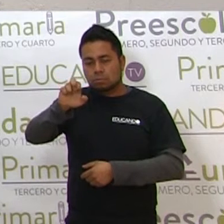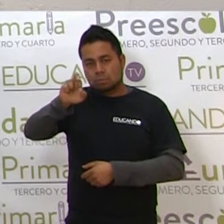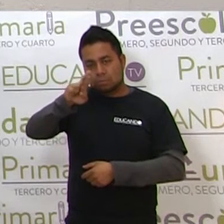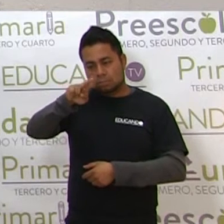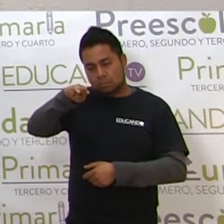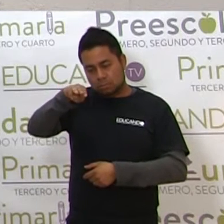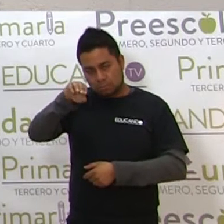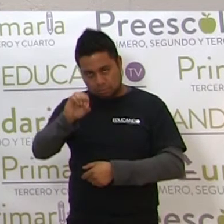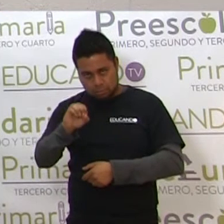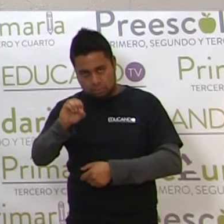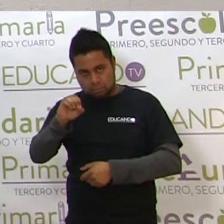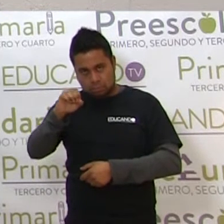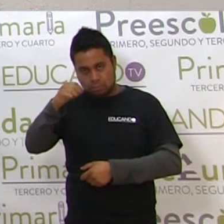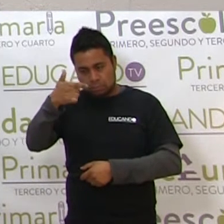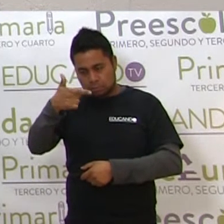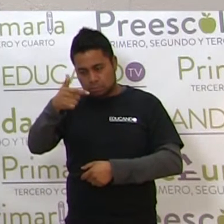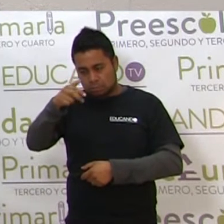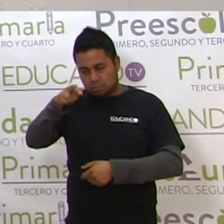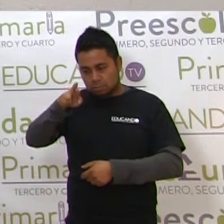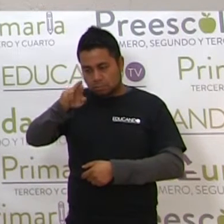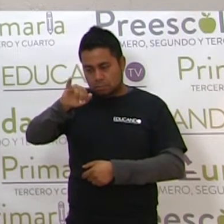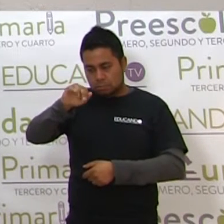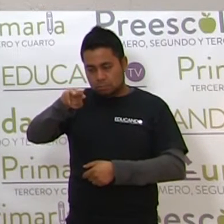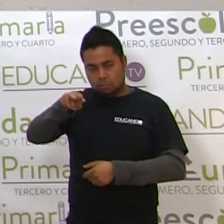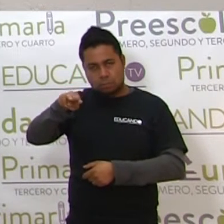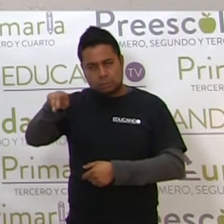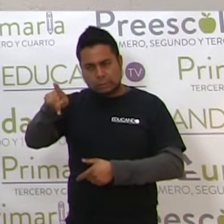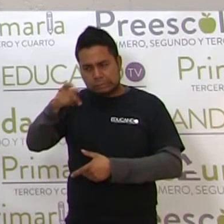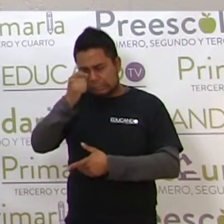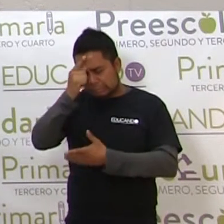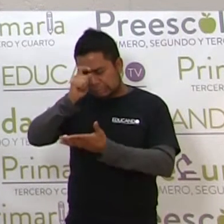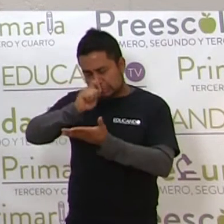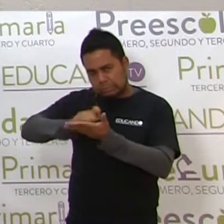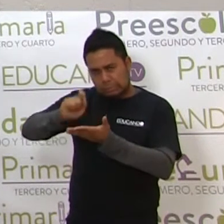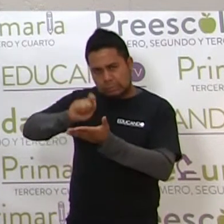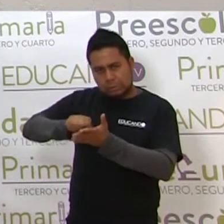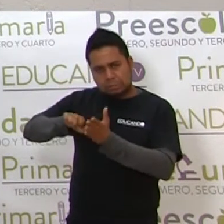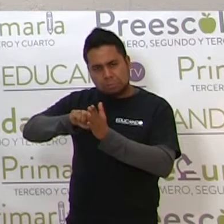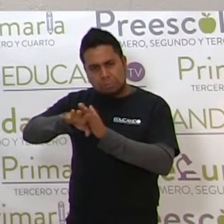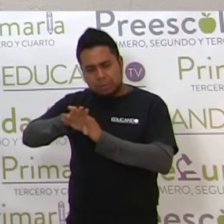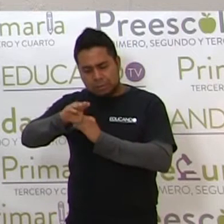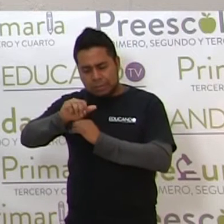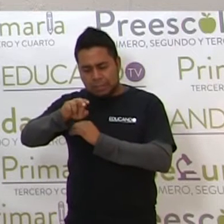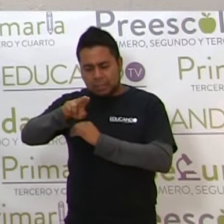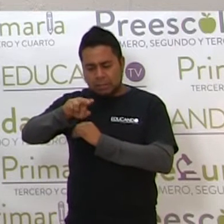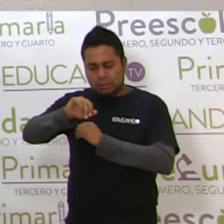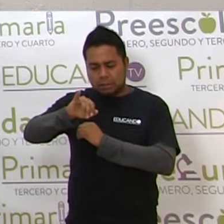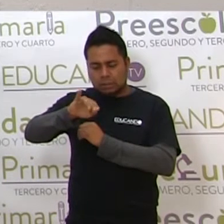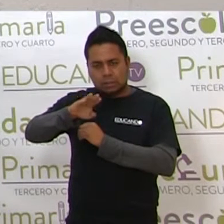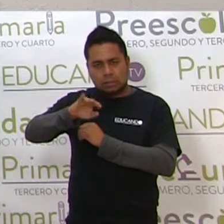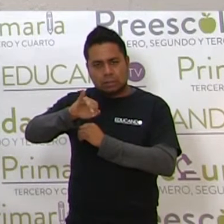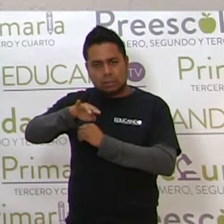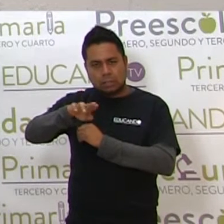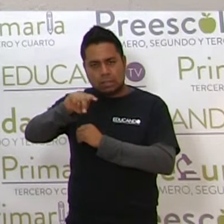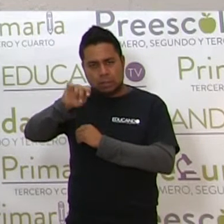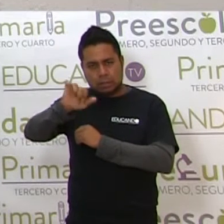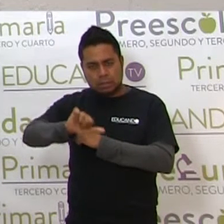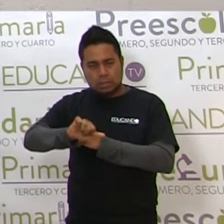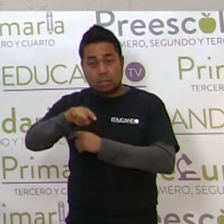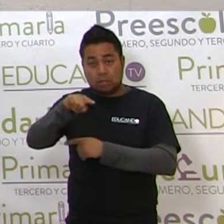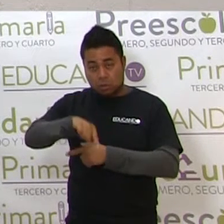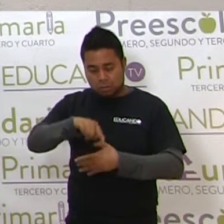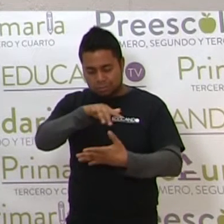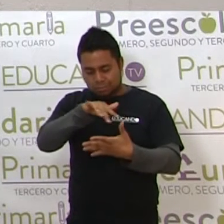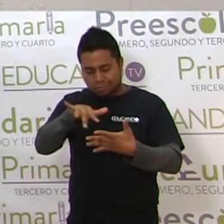autores de los cuentos más famosos como senicienta y el día de hoy Les voy a leer uno que se llama el